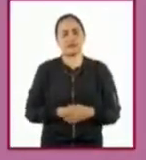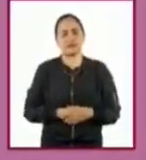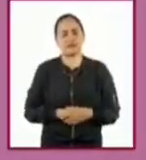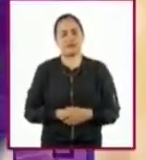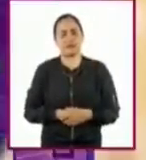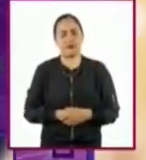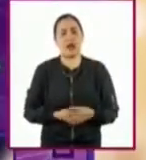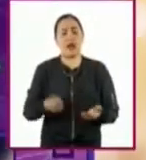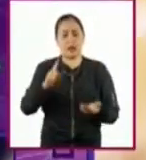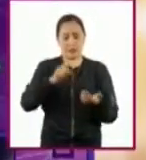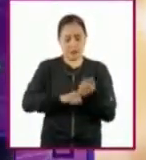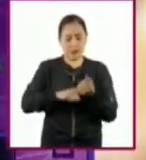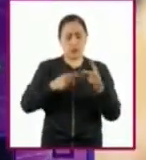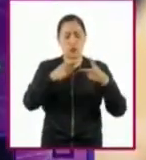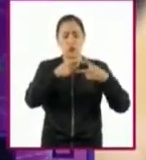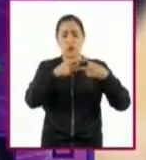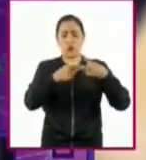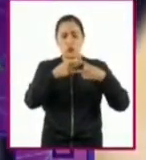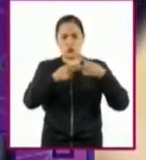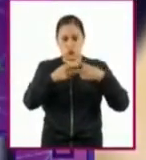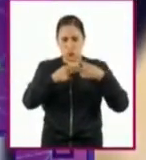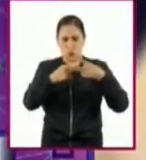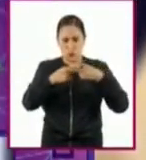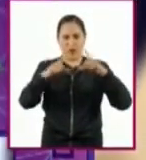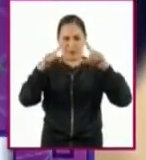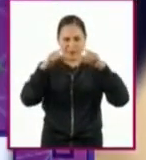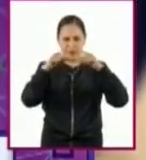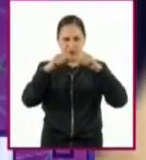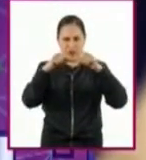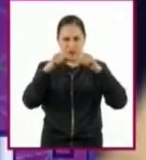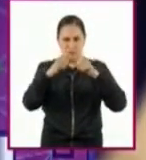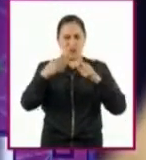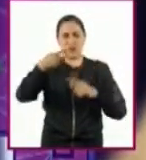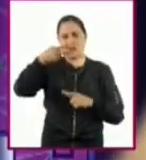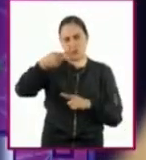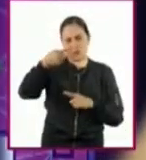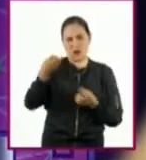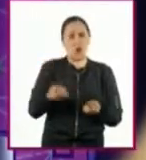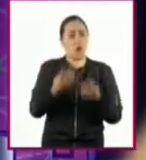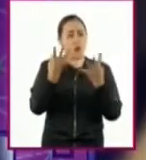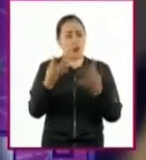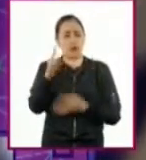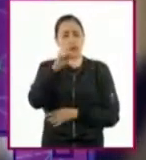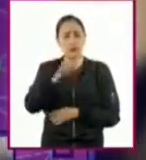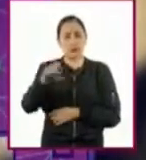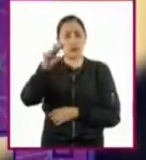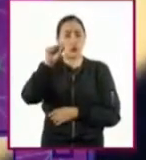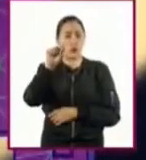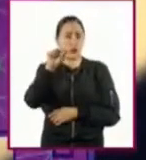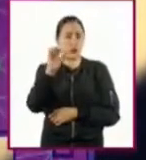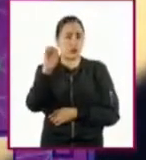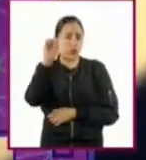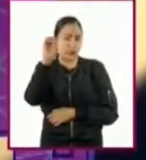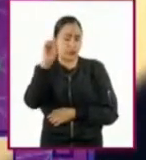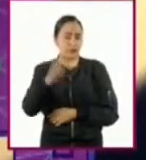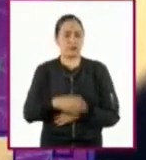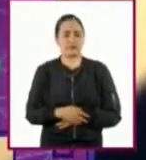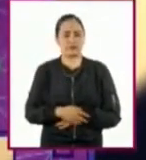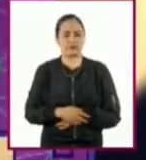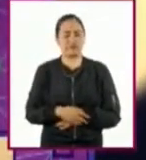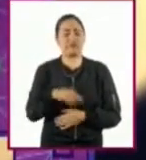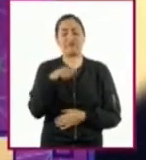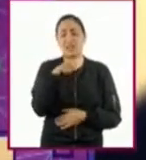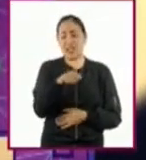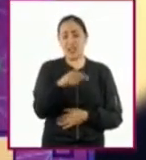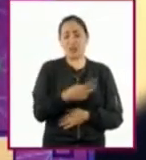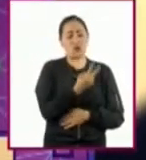la suma de los ángulos interiores de cualquier triángulo es igual a 180 grados. Y en el caso anterior, solo